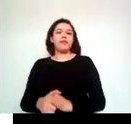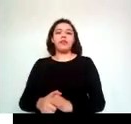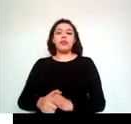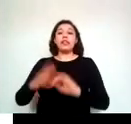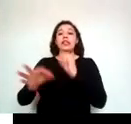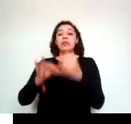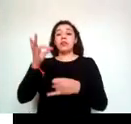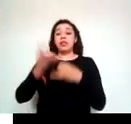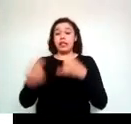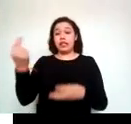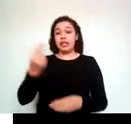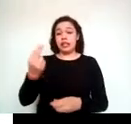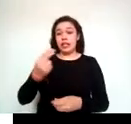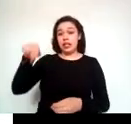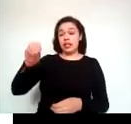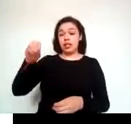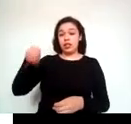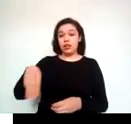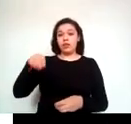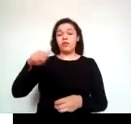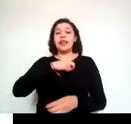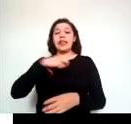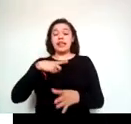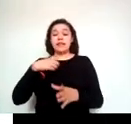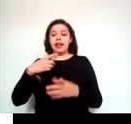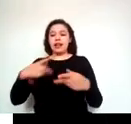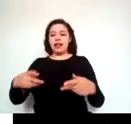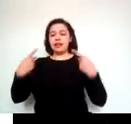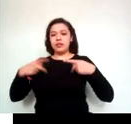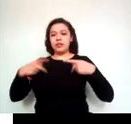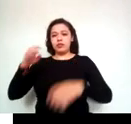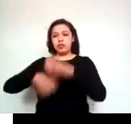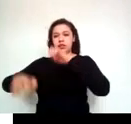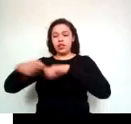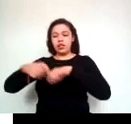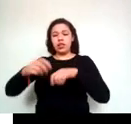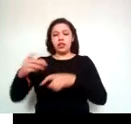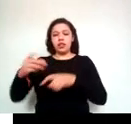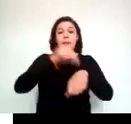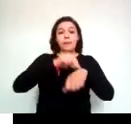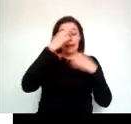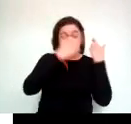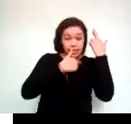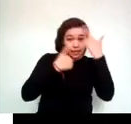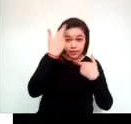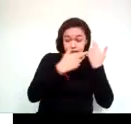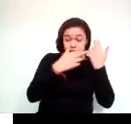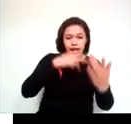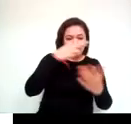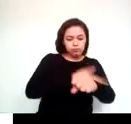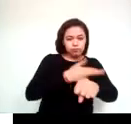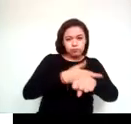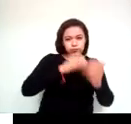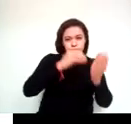de acuerdo a la normatividad, deberán canalizar a los empleados para realizar exámenes médicos y llevar todos los registros de los